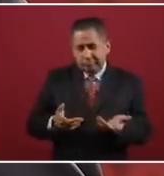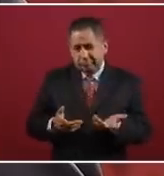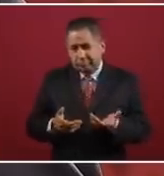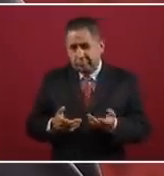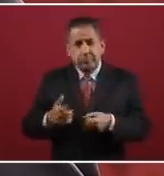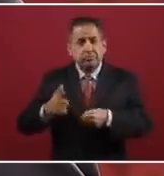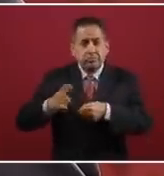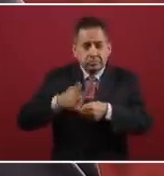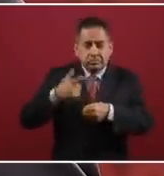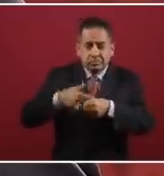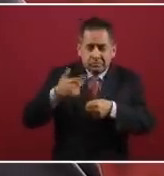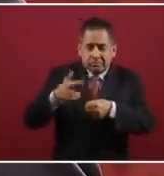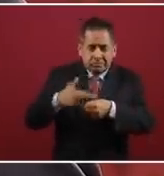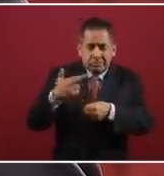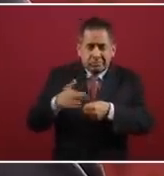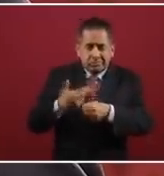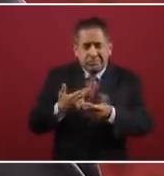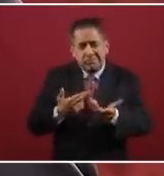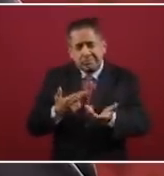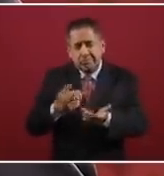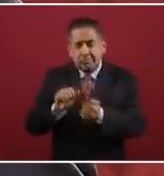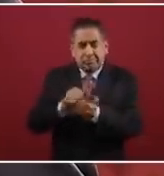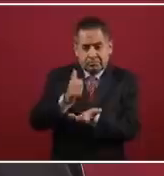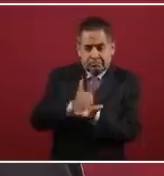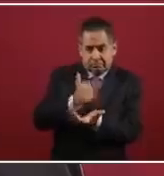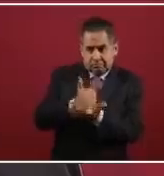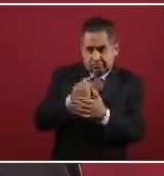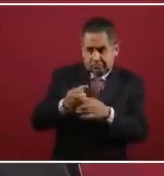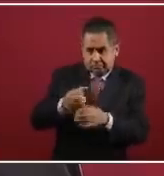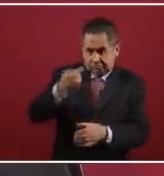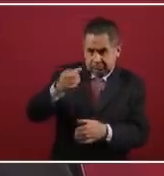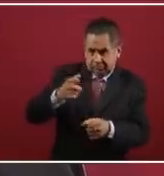mucho refresco embotellado,